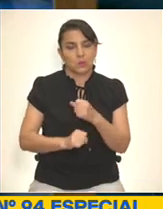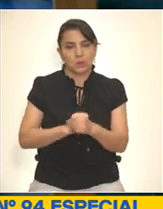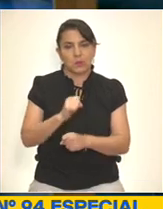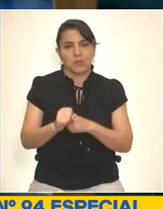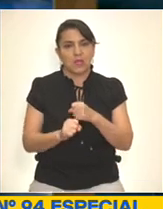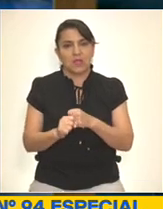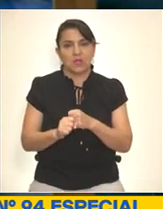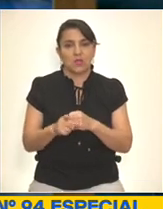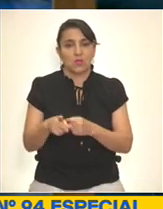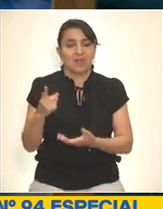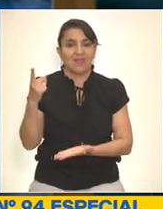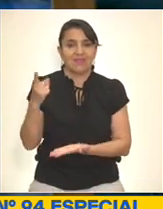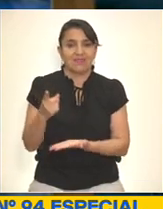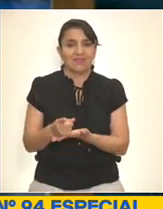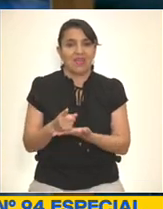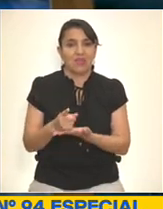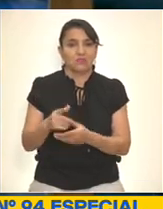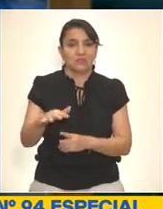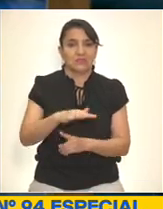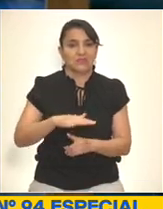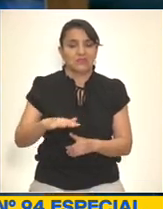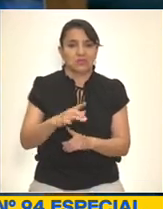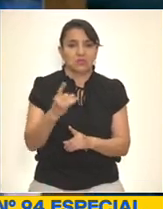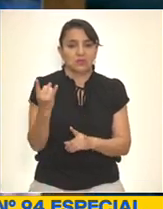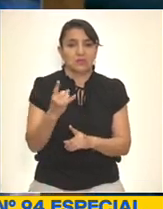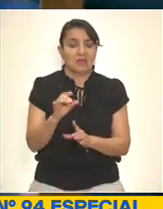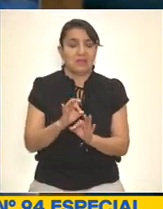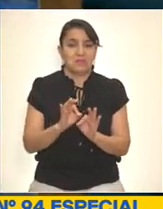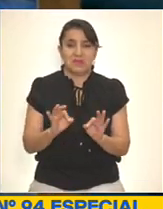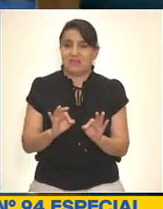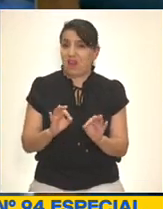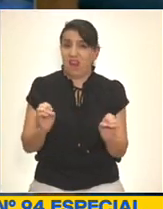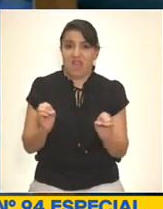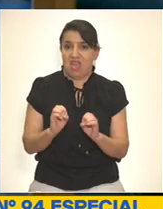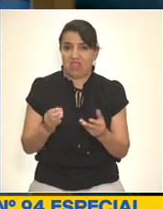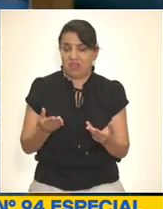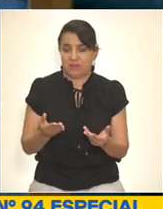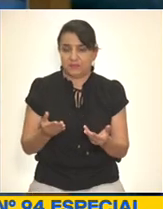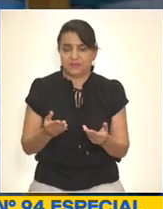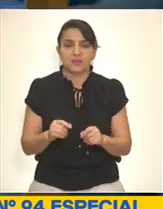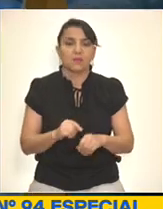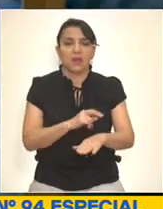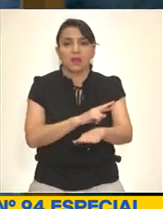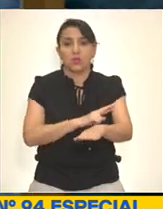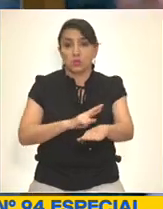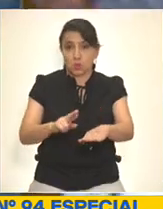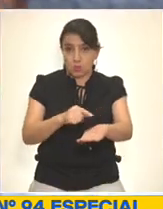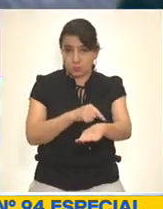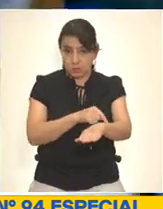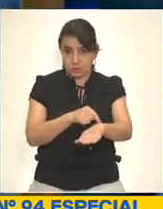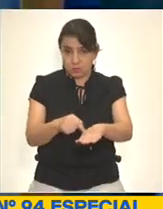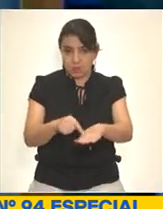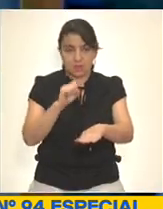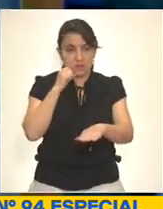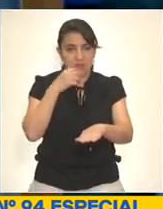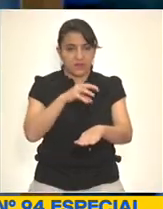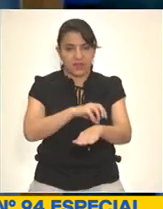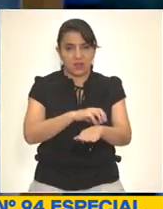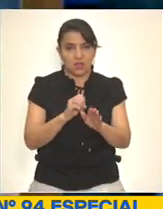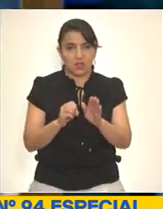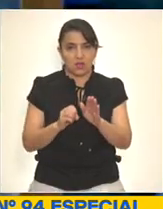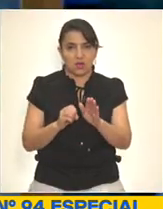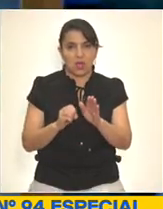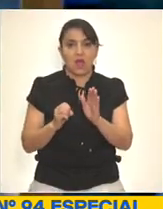que de excepción ya tiene poco, para la macrozona sur, que comprende la región de la